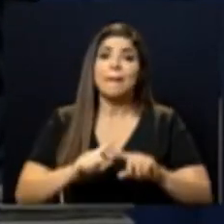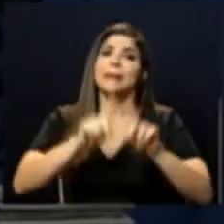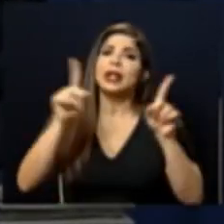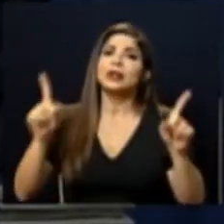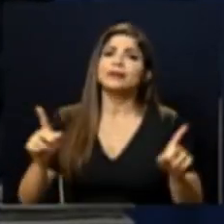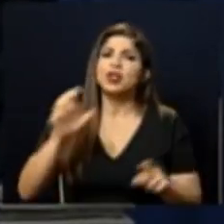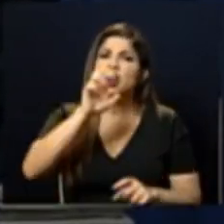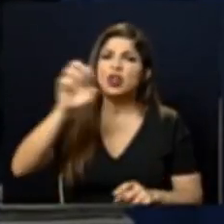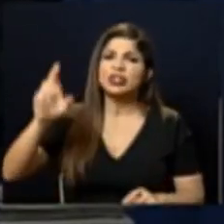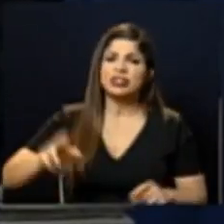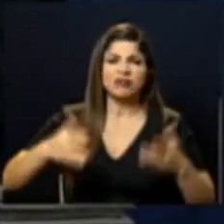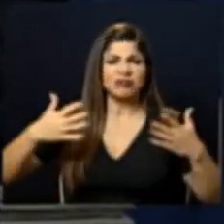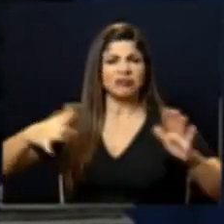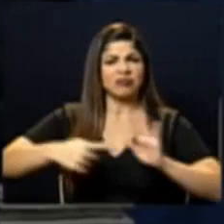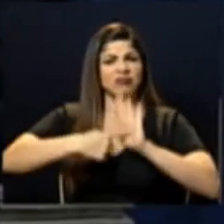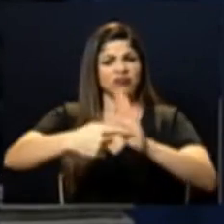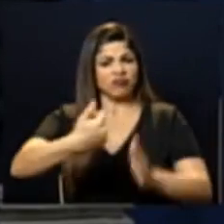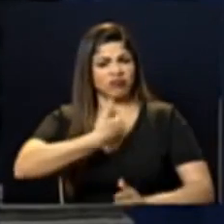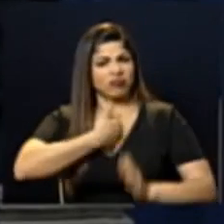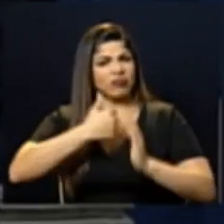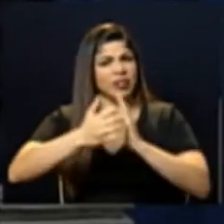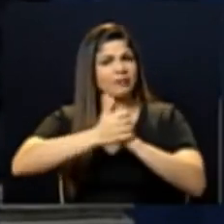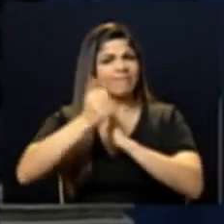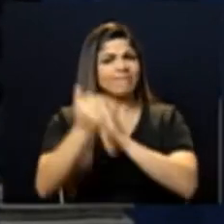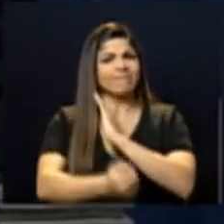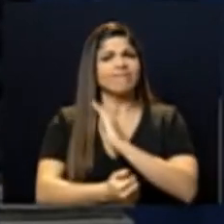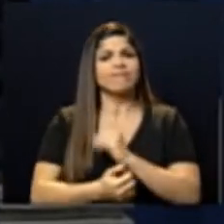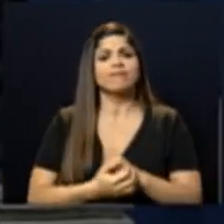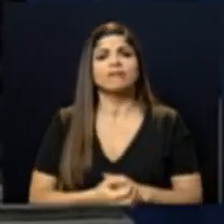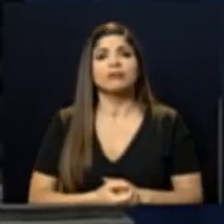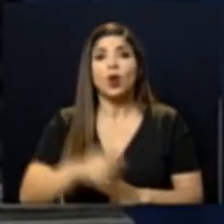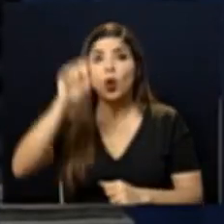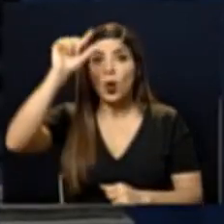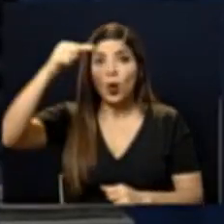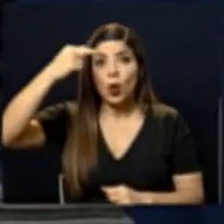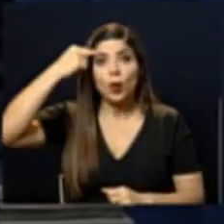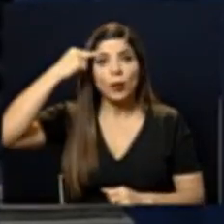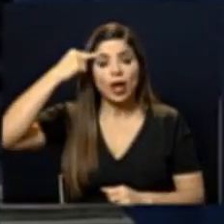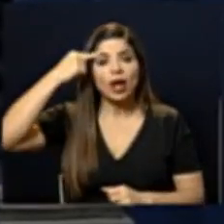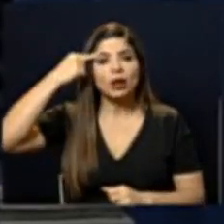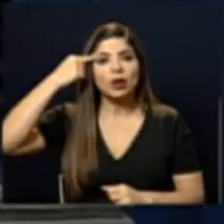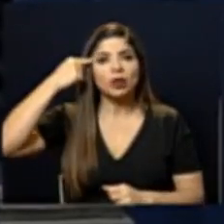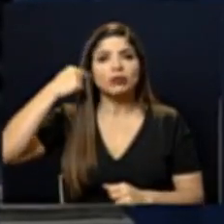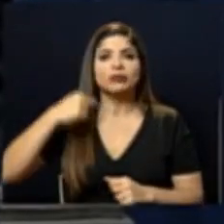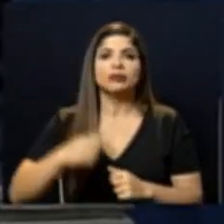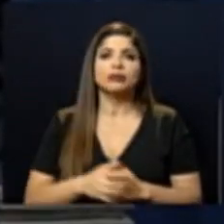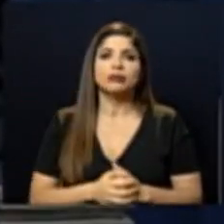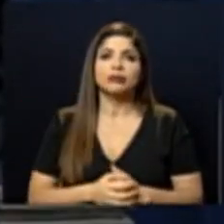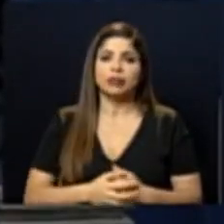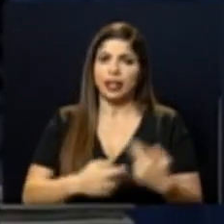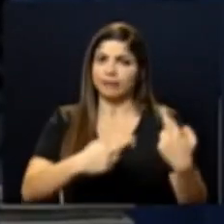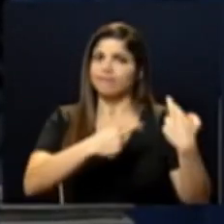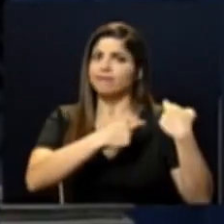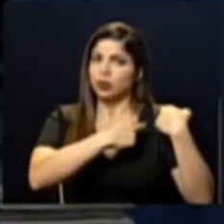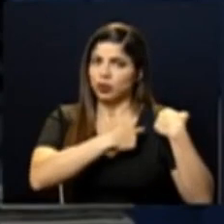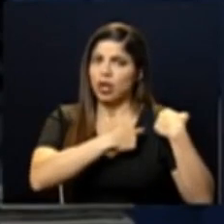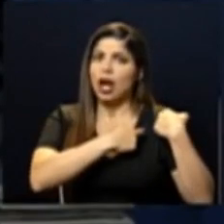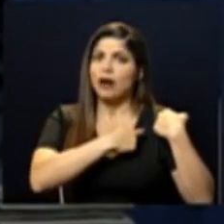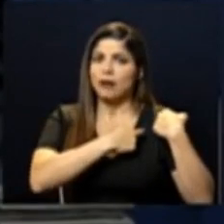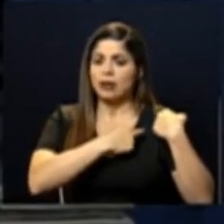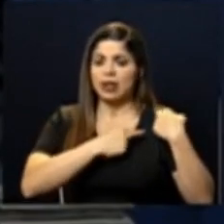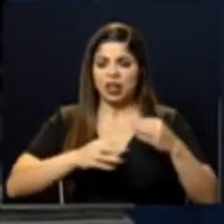Costa Rica demostró que es capaz. El gobierno, que es responsable